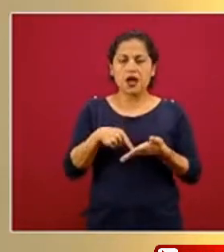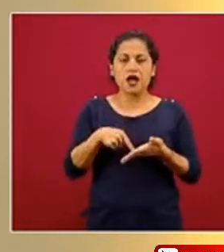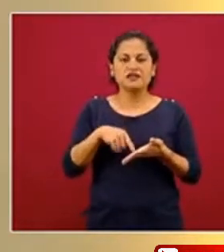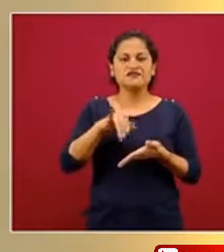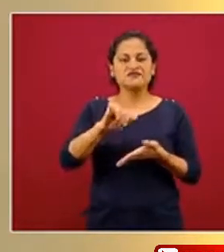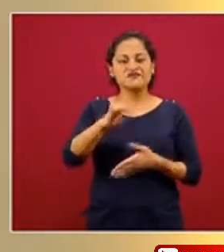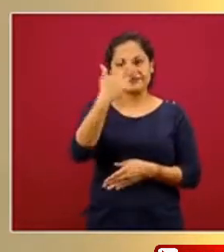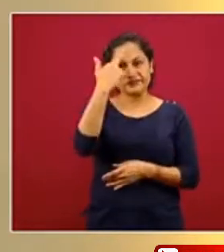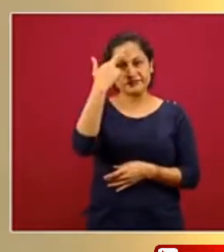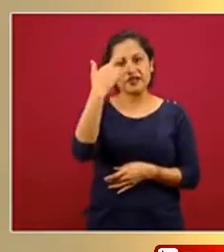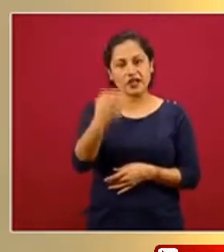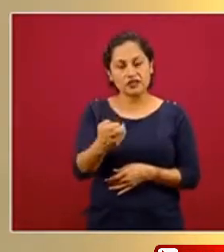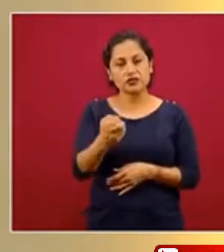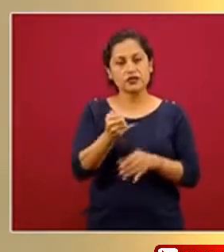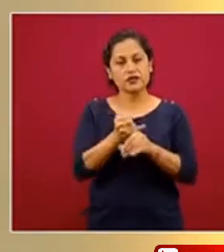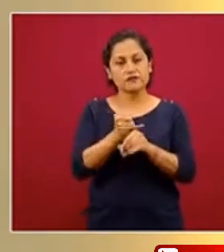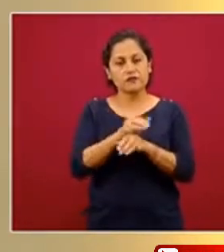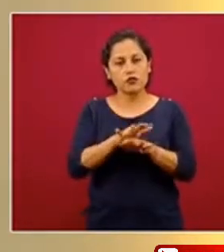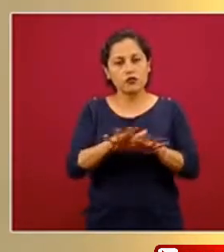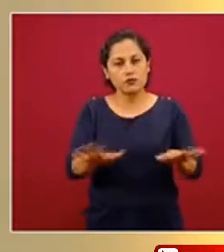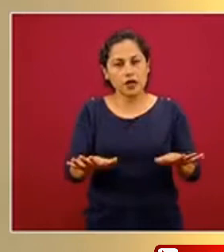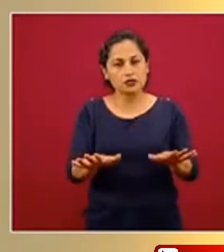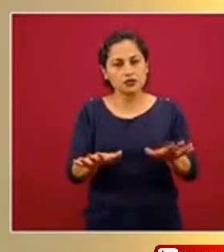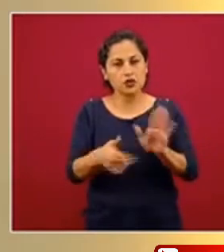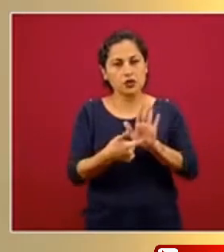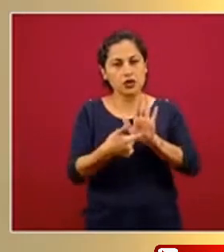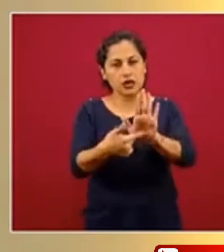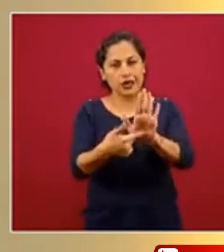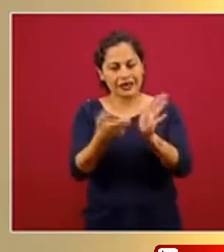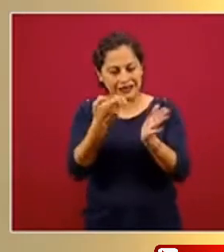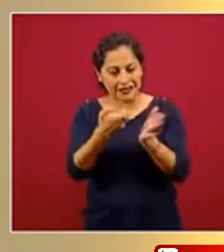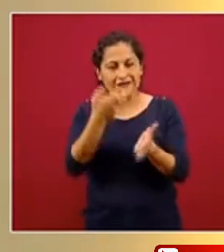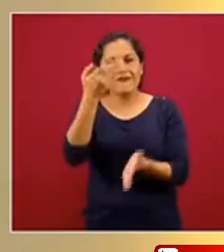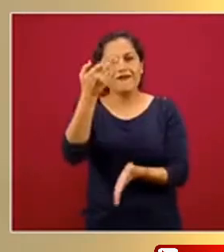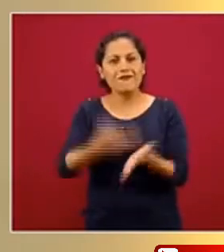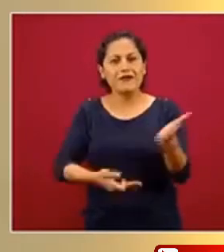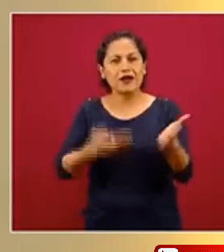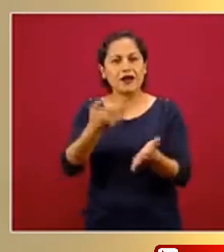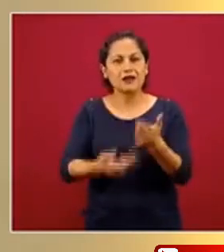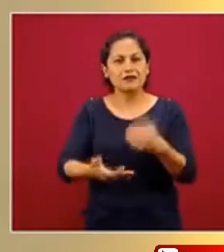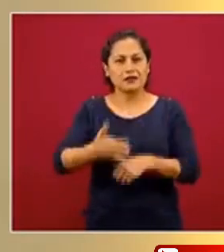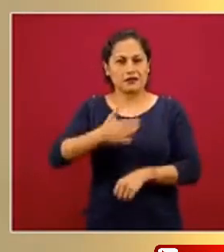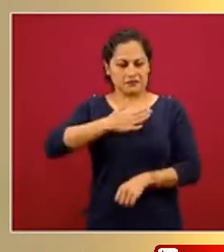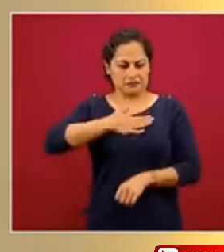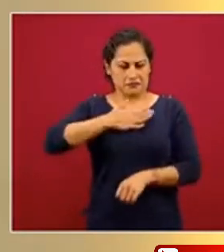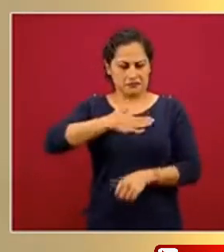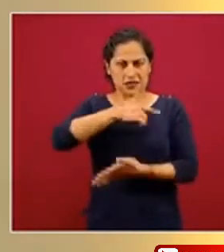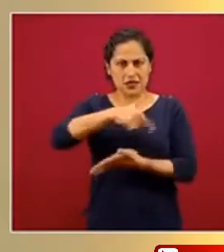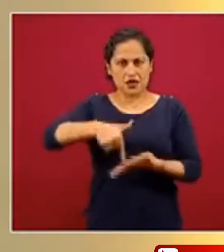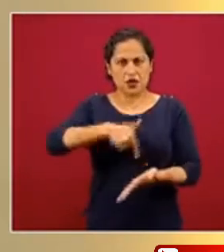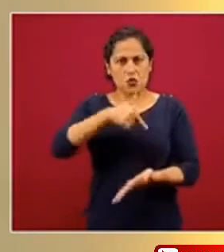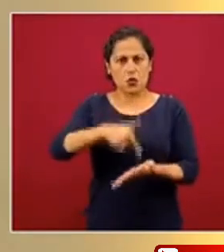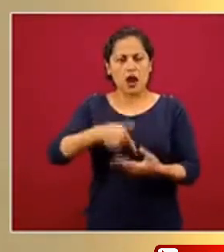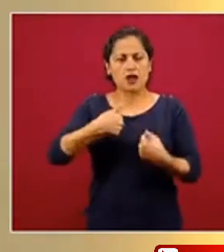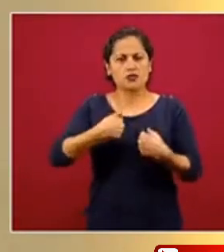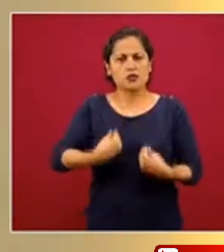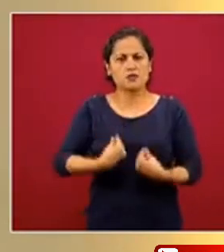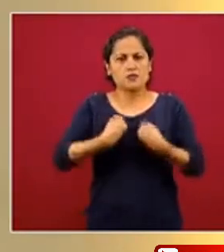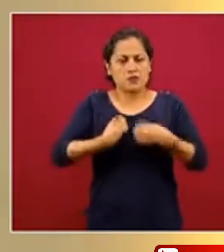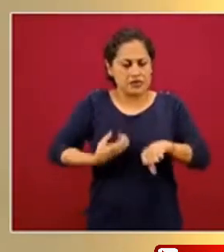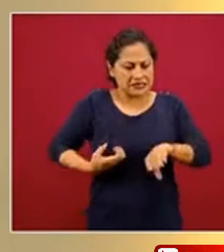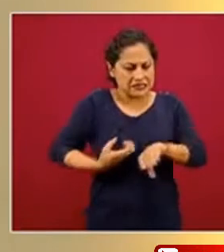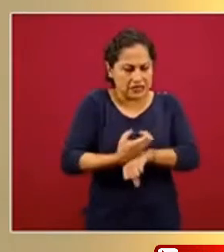la información para ubicar qué es lo que está pasando en mi localidad, donde yo vivo, en el estado en donde